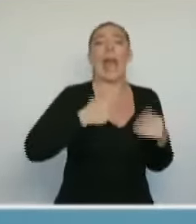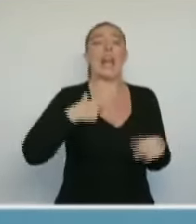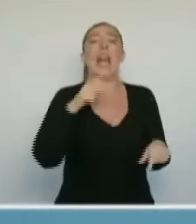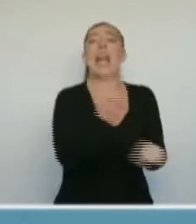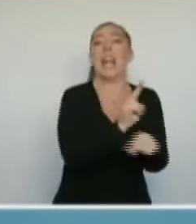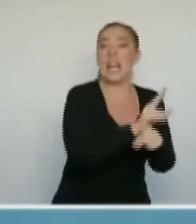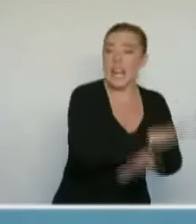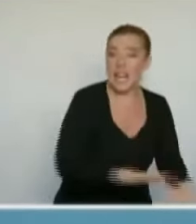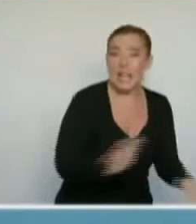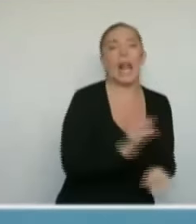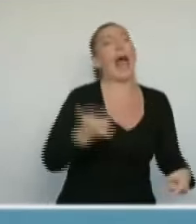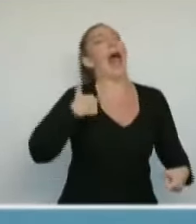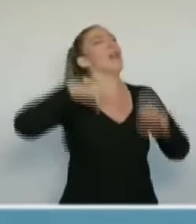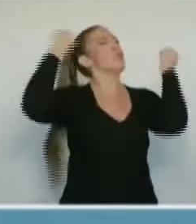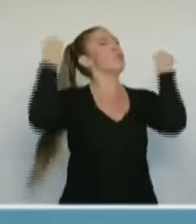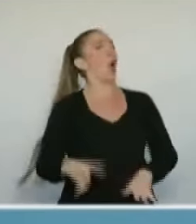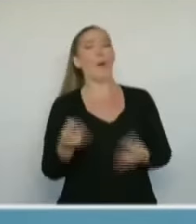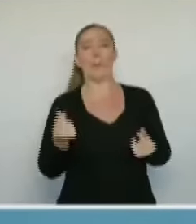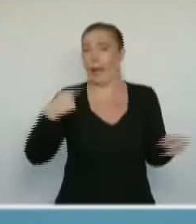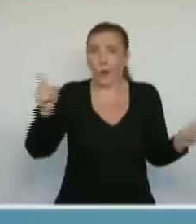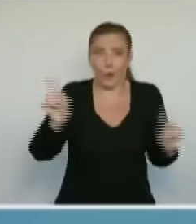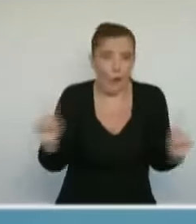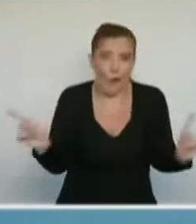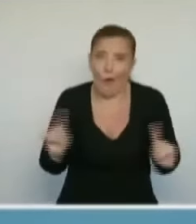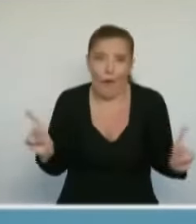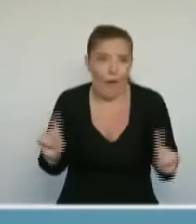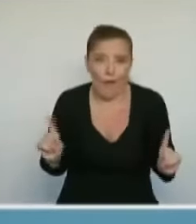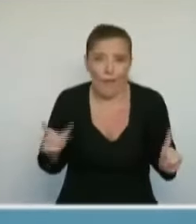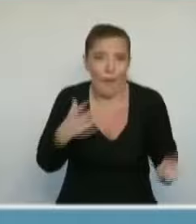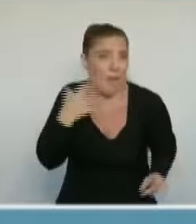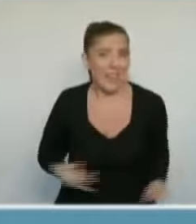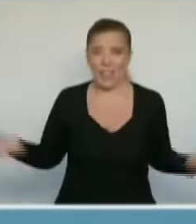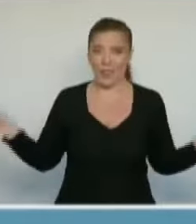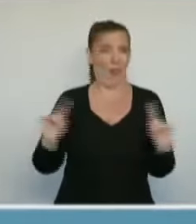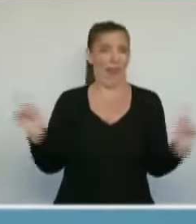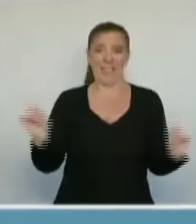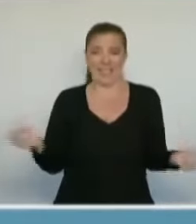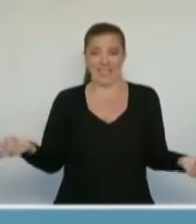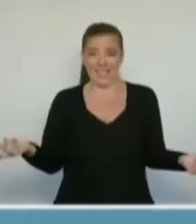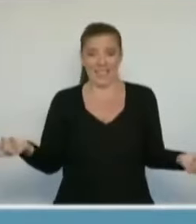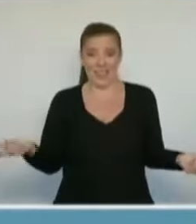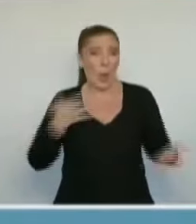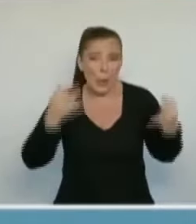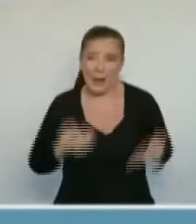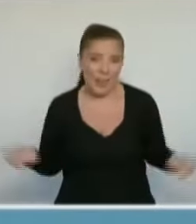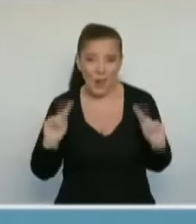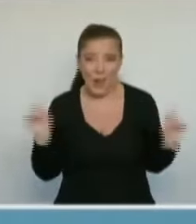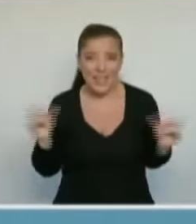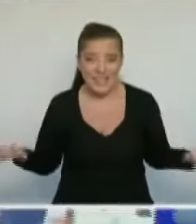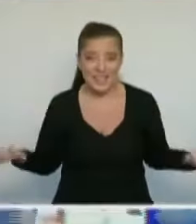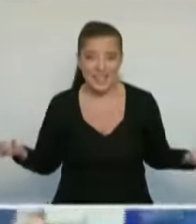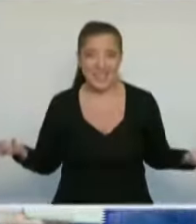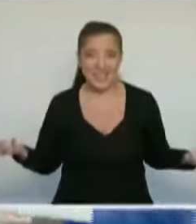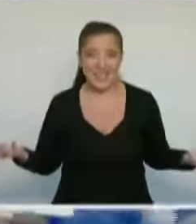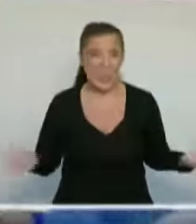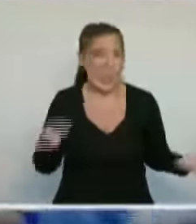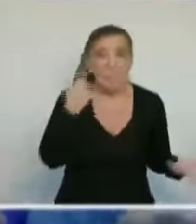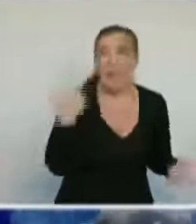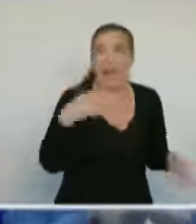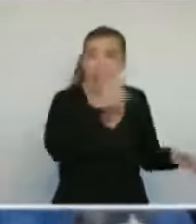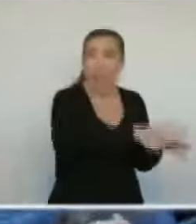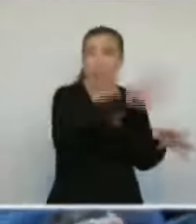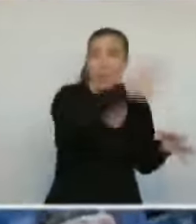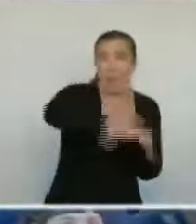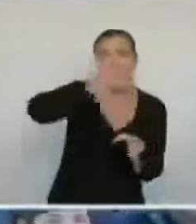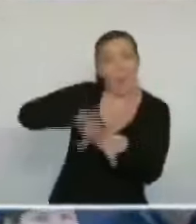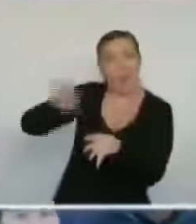superávit. No, hermano, no tenés superávit. No es cierto, no es cierto. Mirá todo lo que debés,